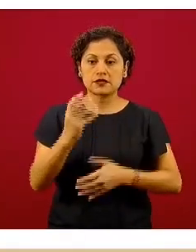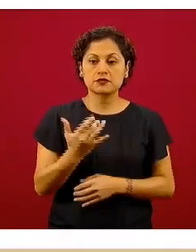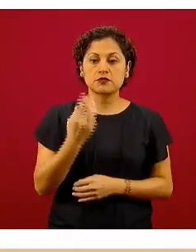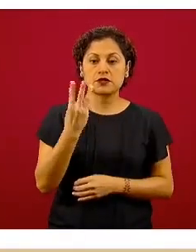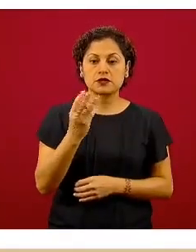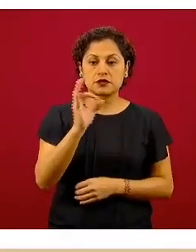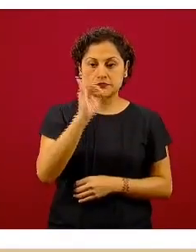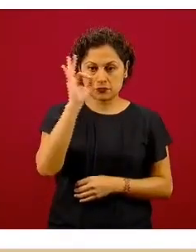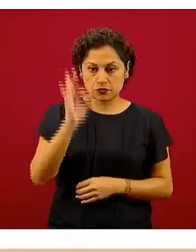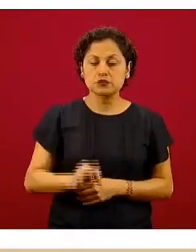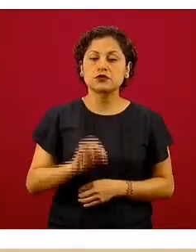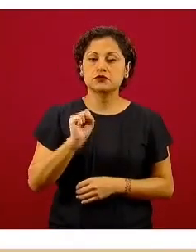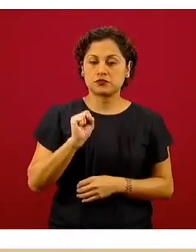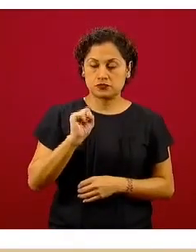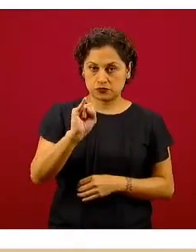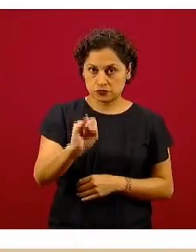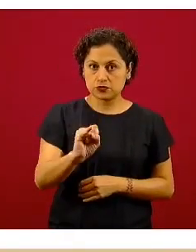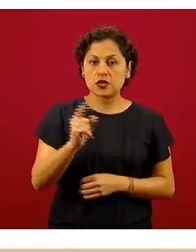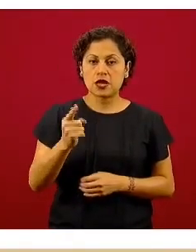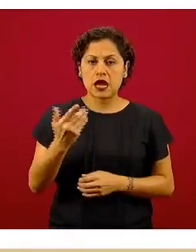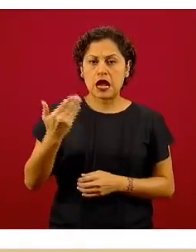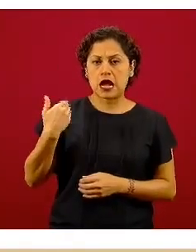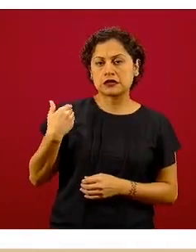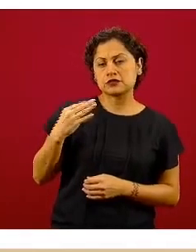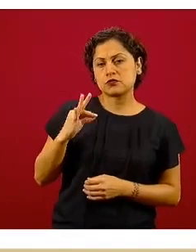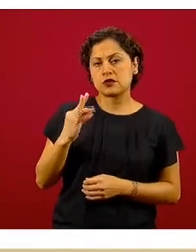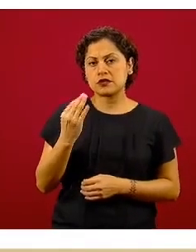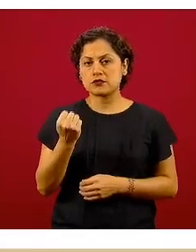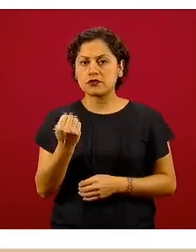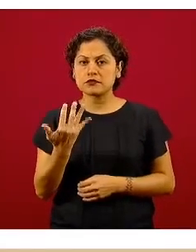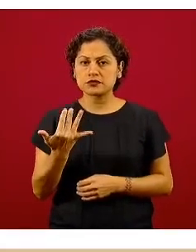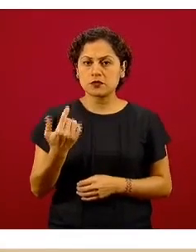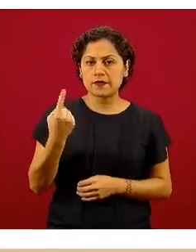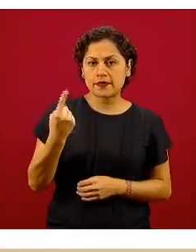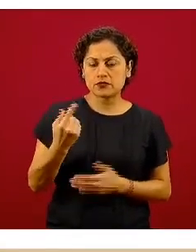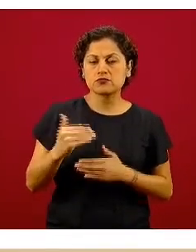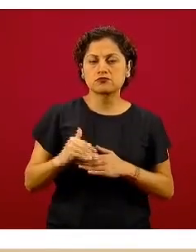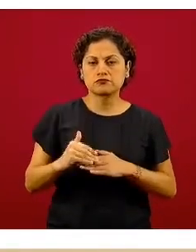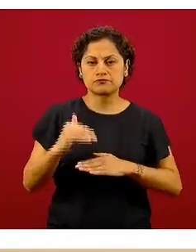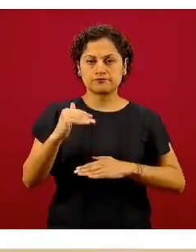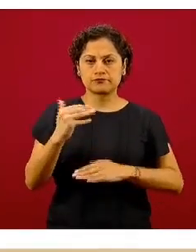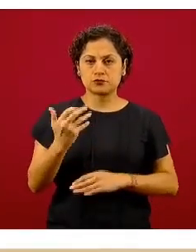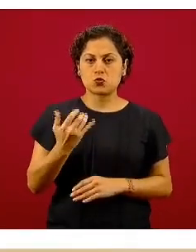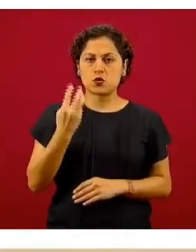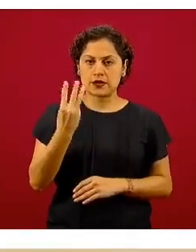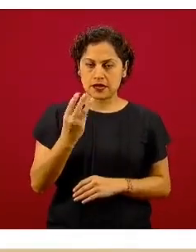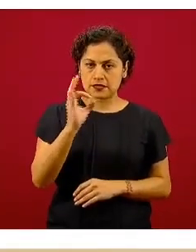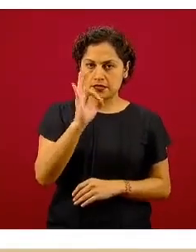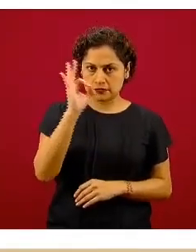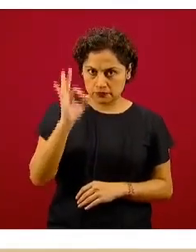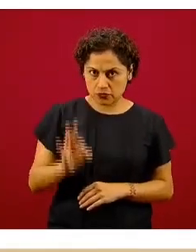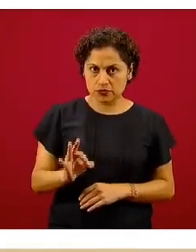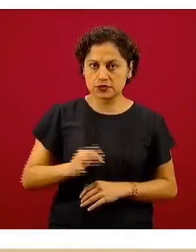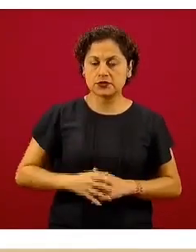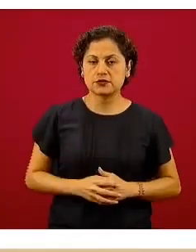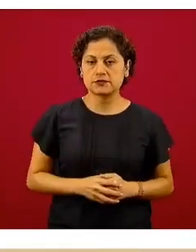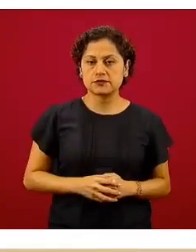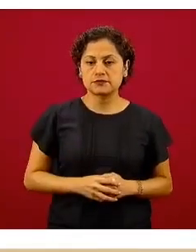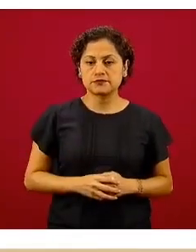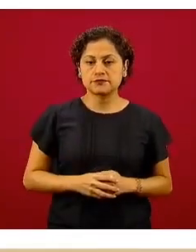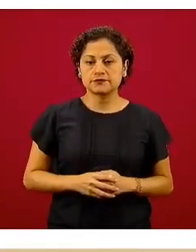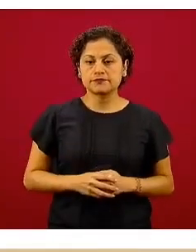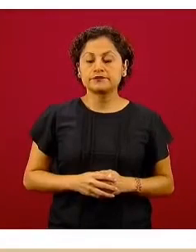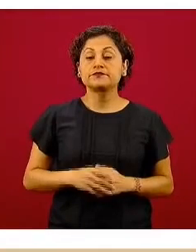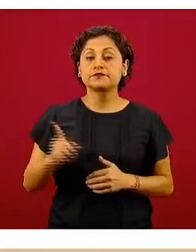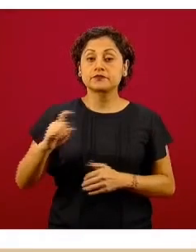incremento, estábamos normalmente entre el 49 y el 51, si hubo un incremento ahora del 53%, y la